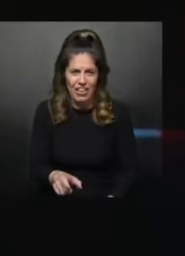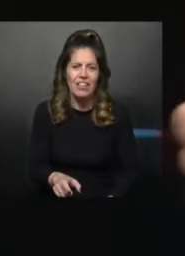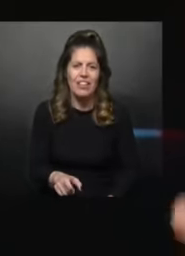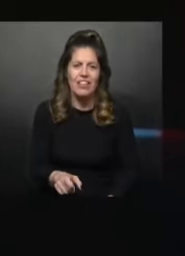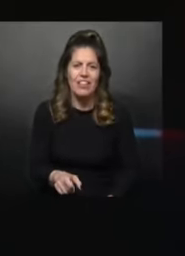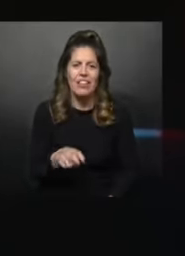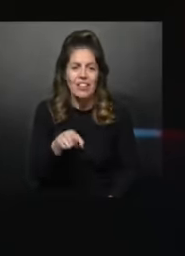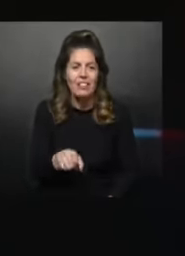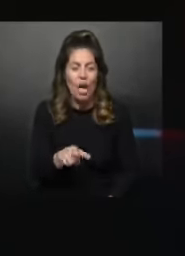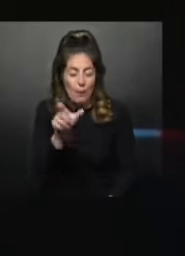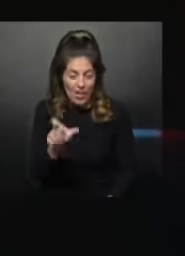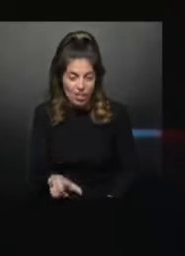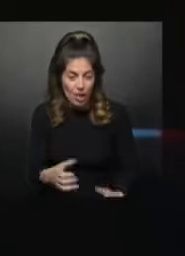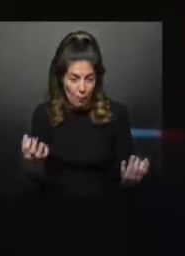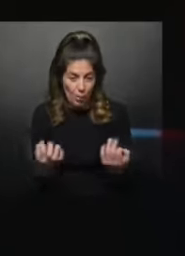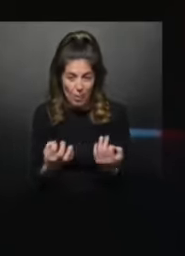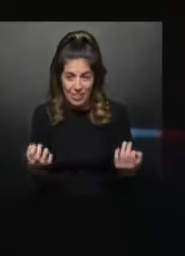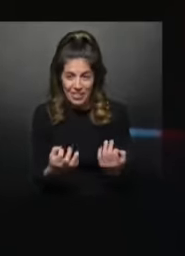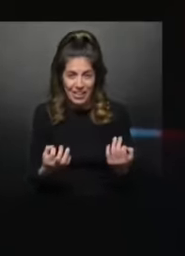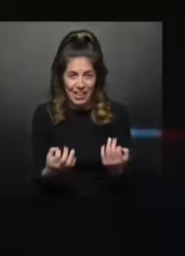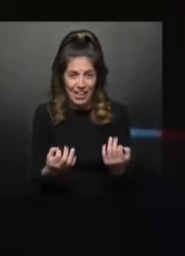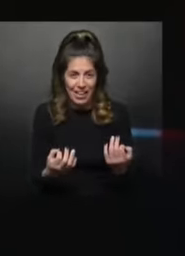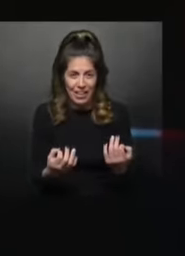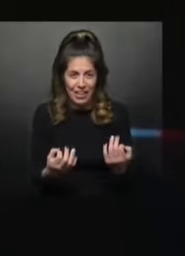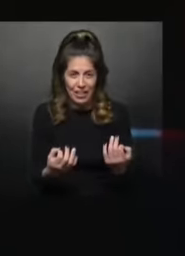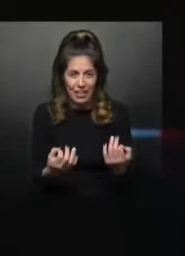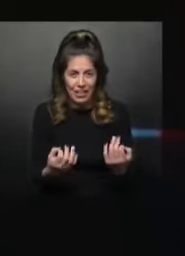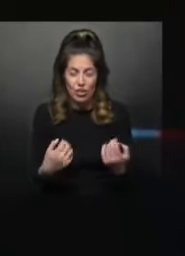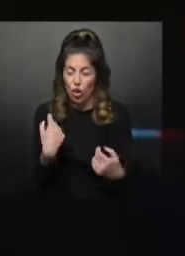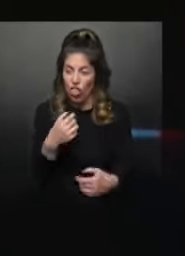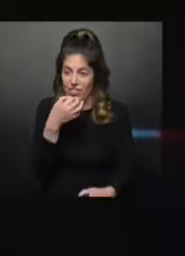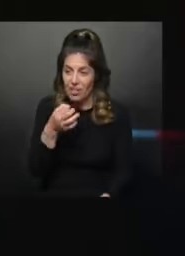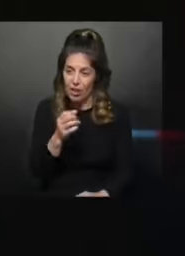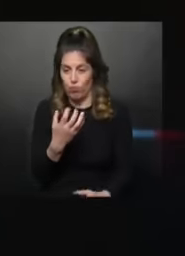Porque Osiris era un tipo muy especial. Mucha gente considera que era. Pero